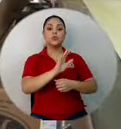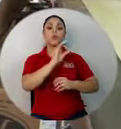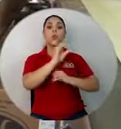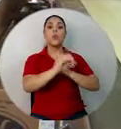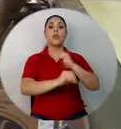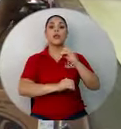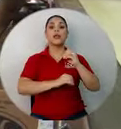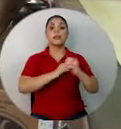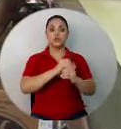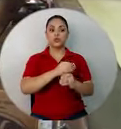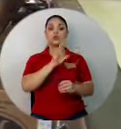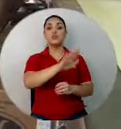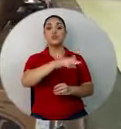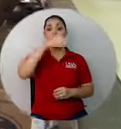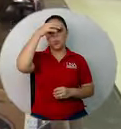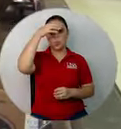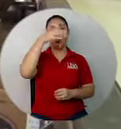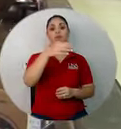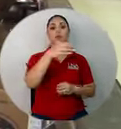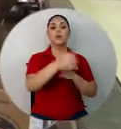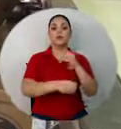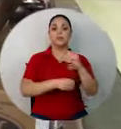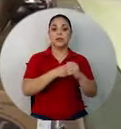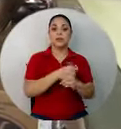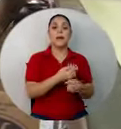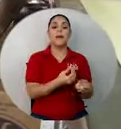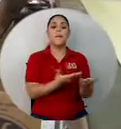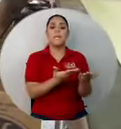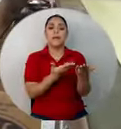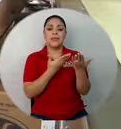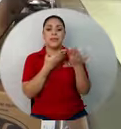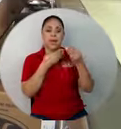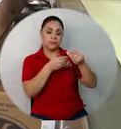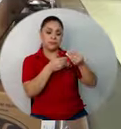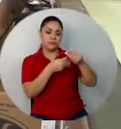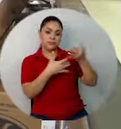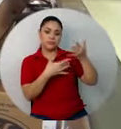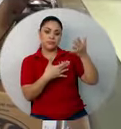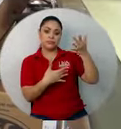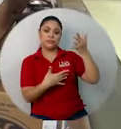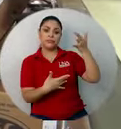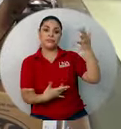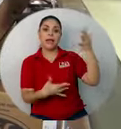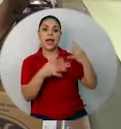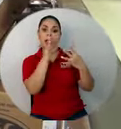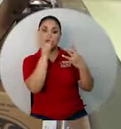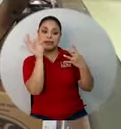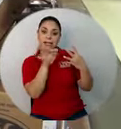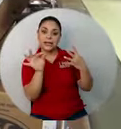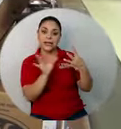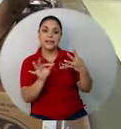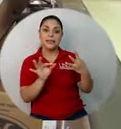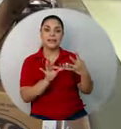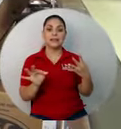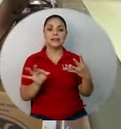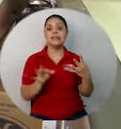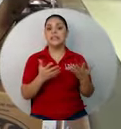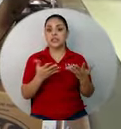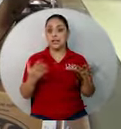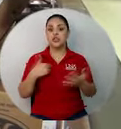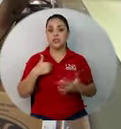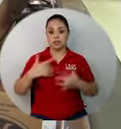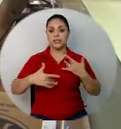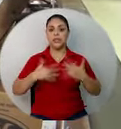su cultura organizacional, me ofrece un abanico de alternativas que sencillamente